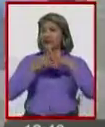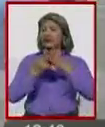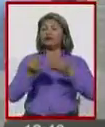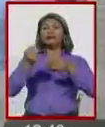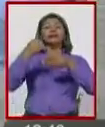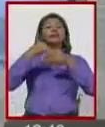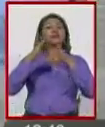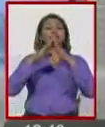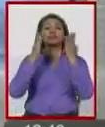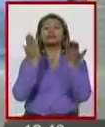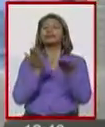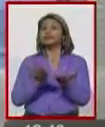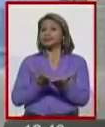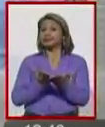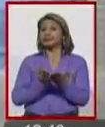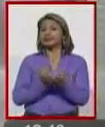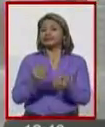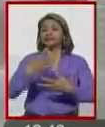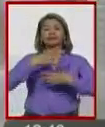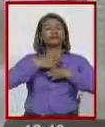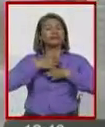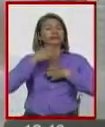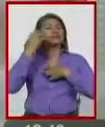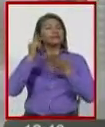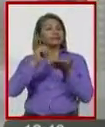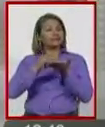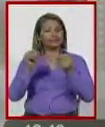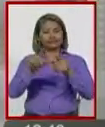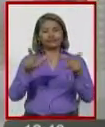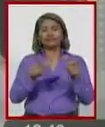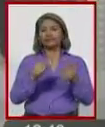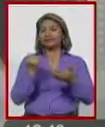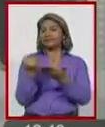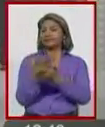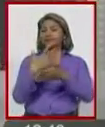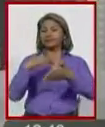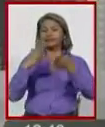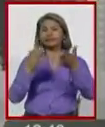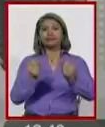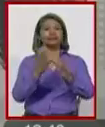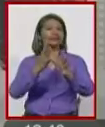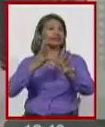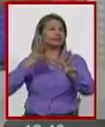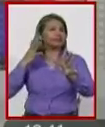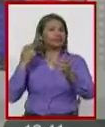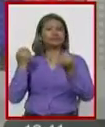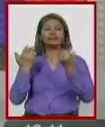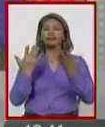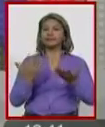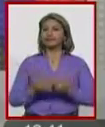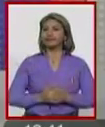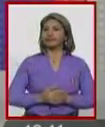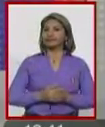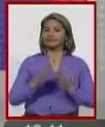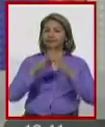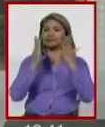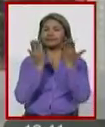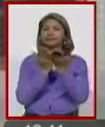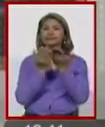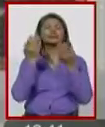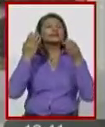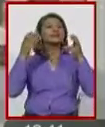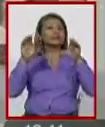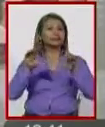Comenzaron las inscripciones escolares en medio de protestas por cupos para alumnos nuevos. Largas filas se registraron en colegios